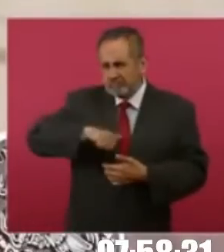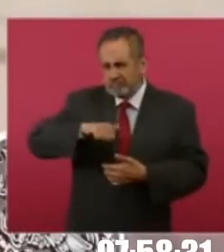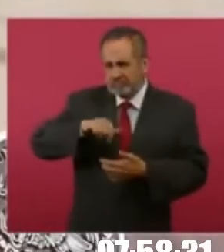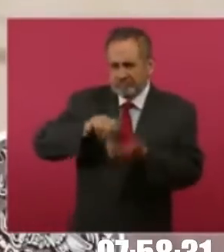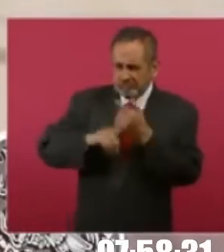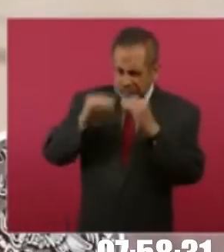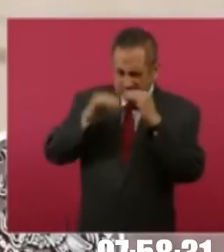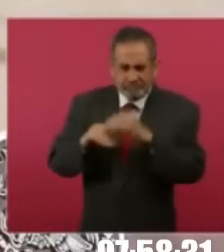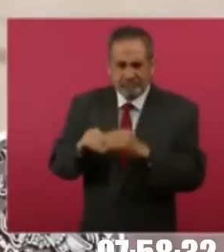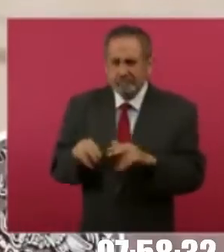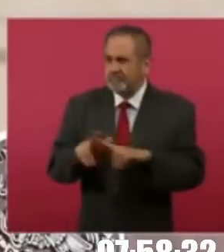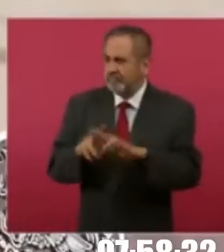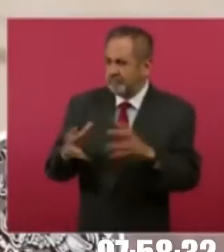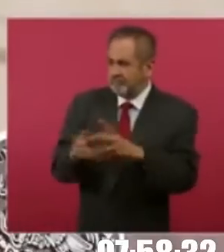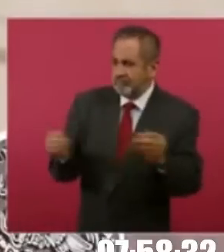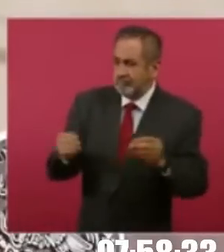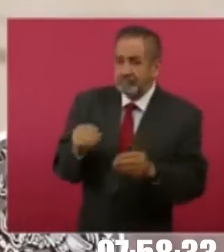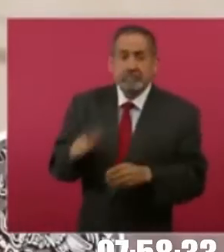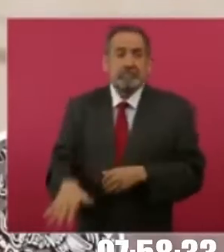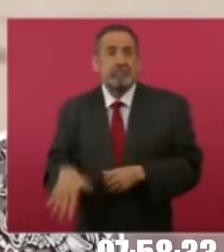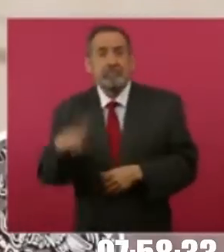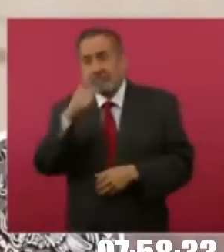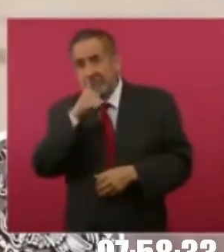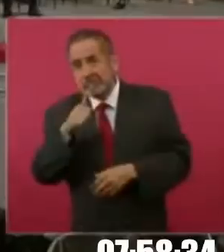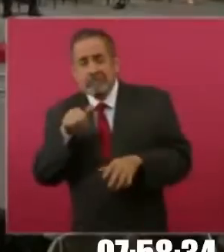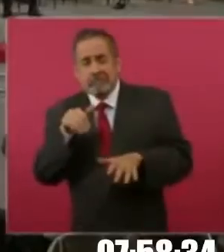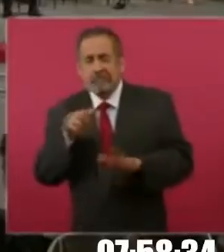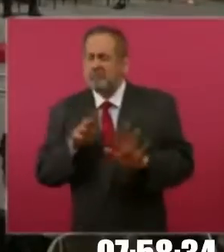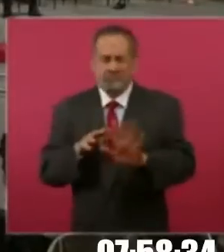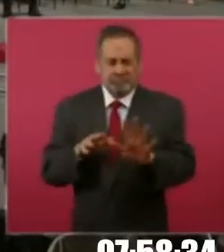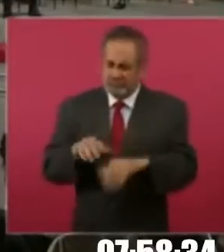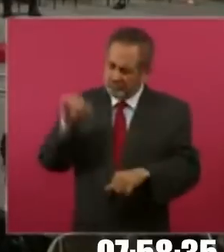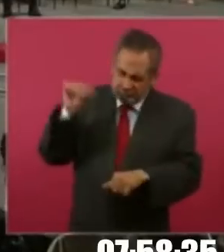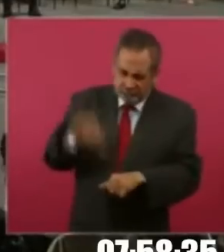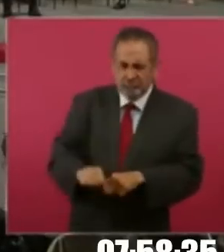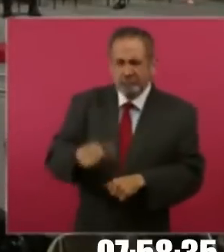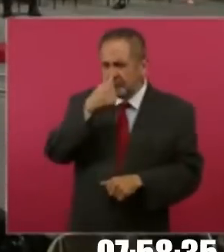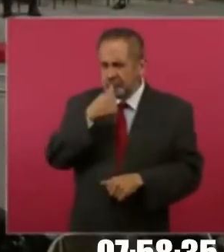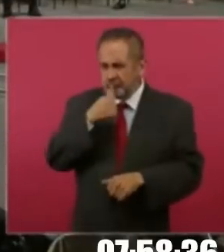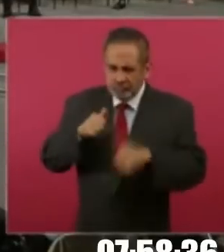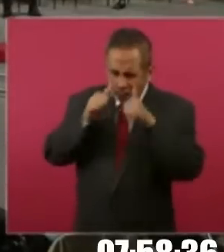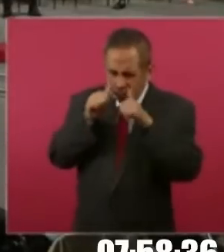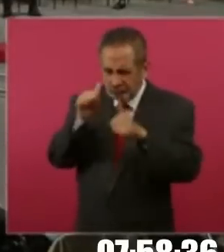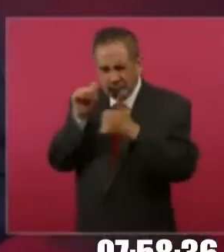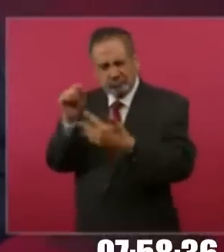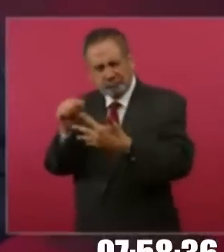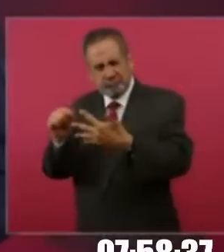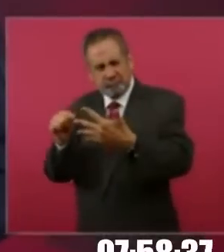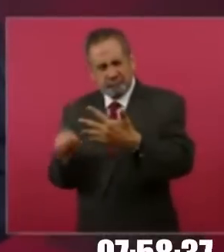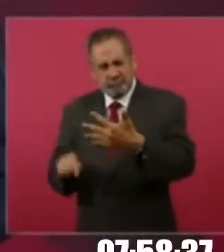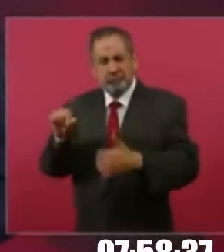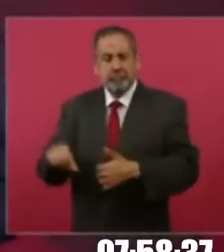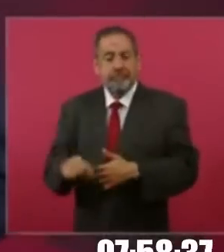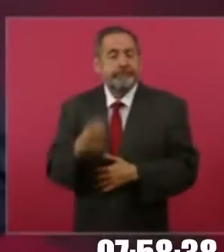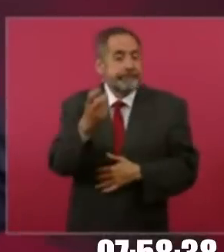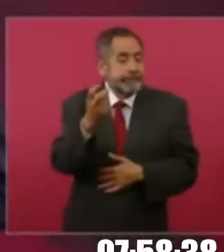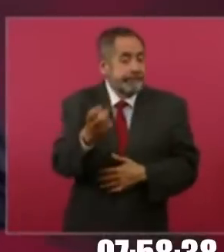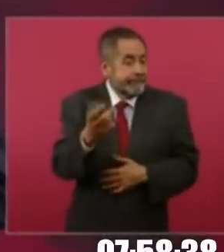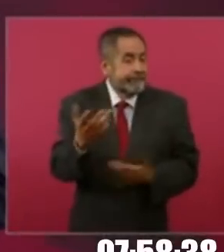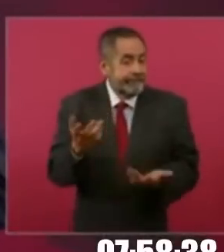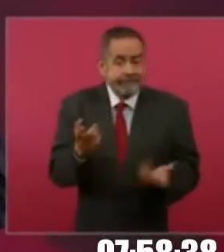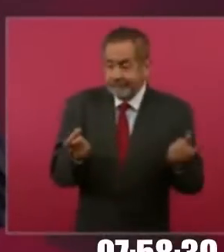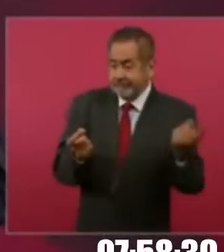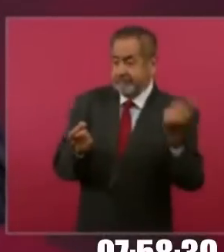que tenga esta afección sin ser atendida eso es lo que nos ha dado justamente el tránsito